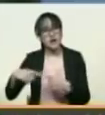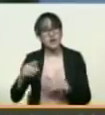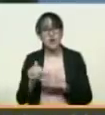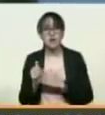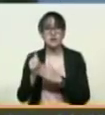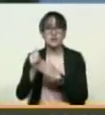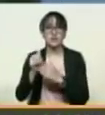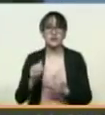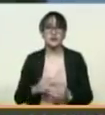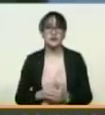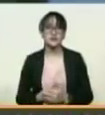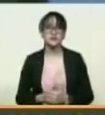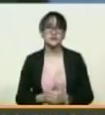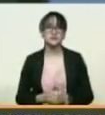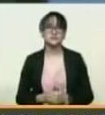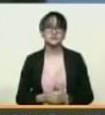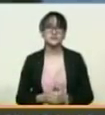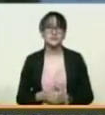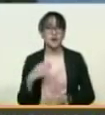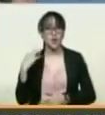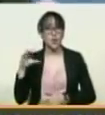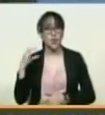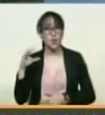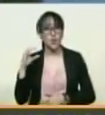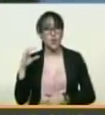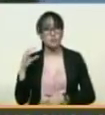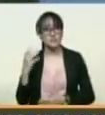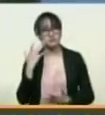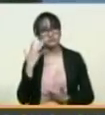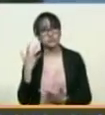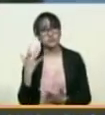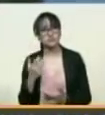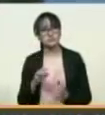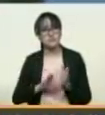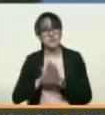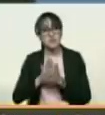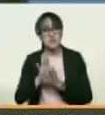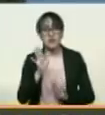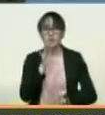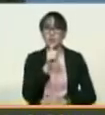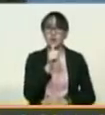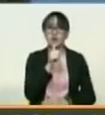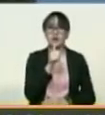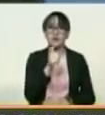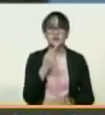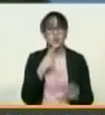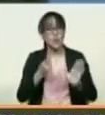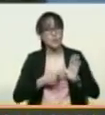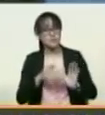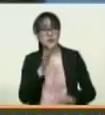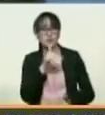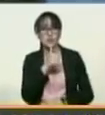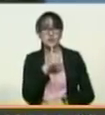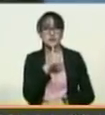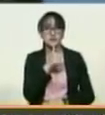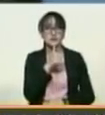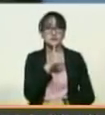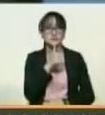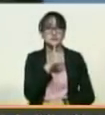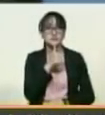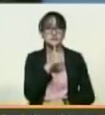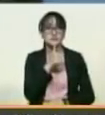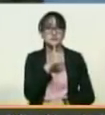líderes populares en Colombia. Cuando uno ve que no se avanza, cuando uno ve que se incumple,